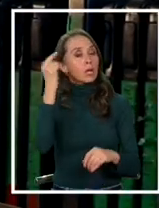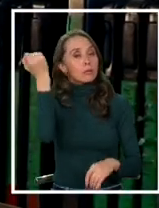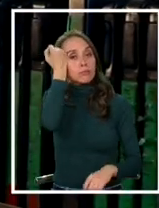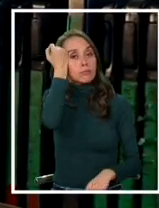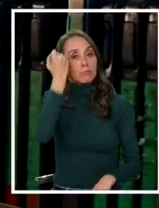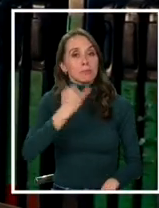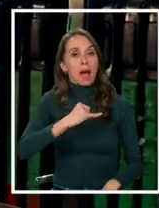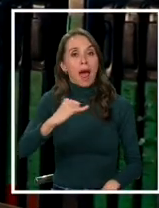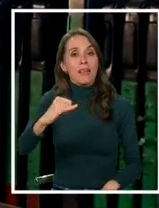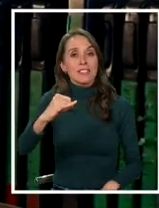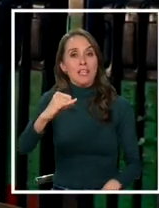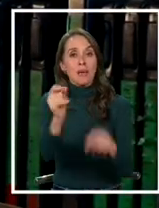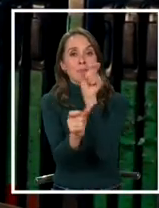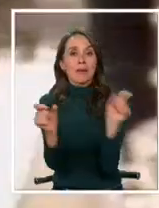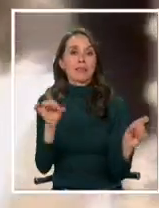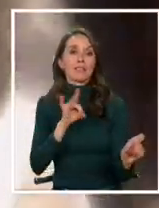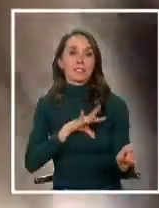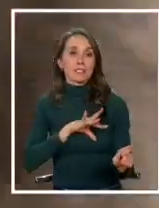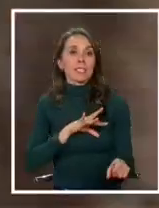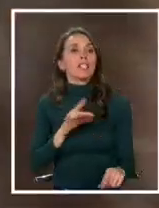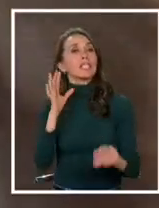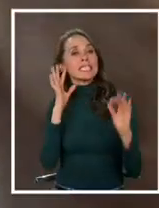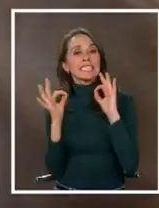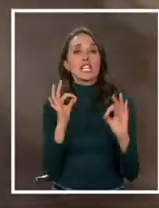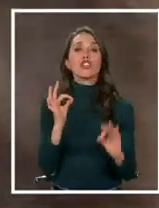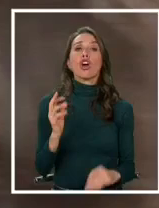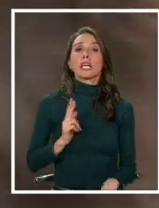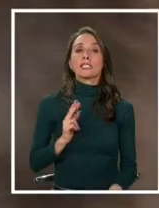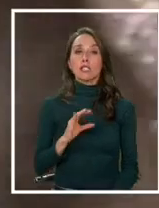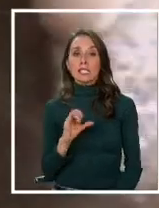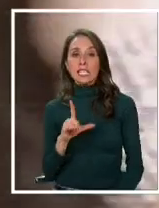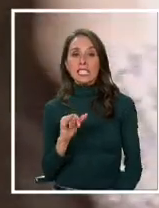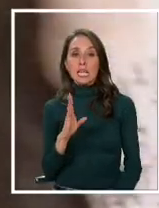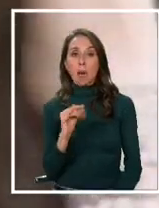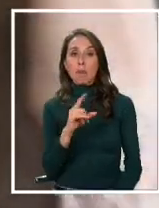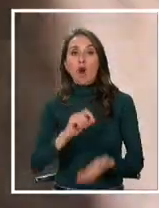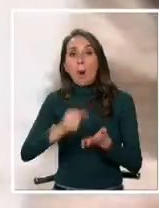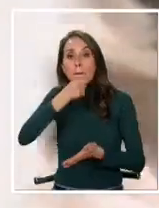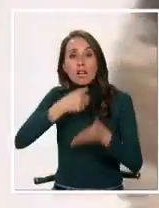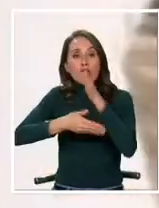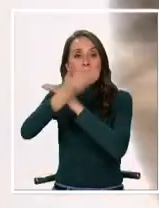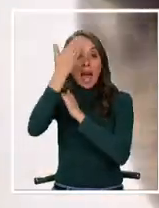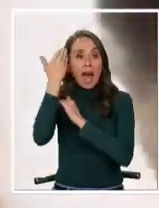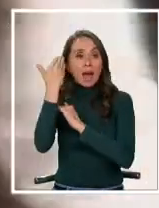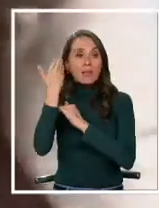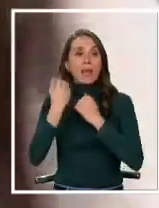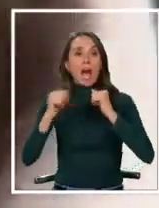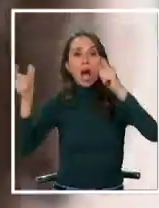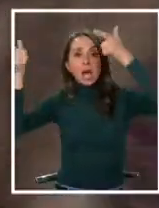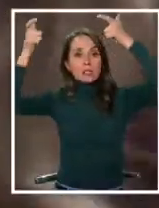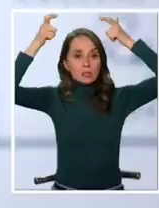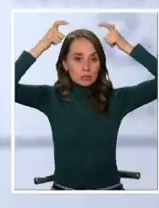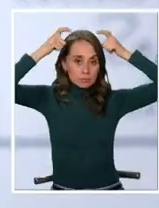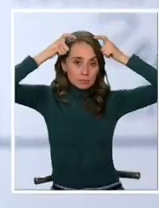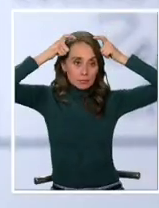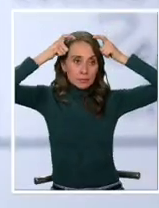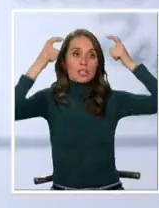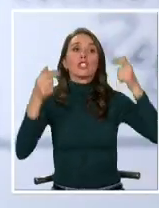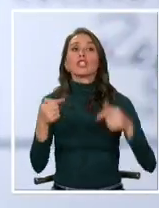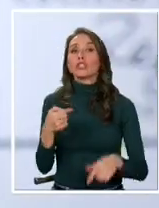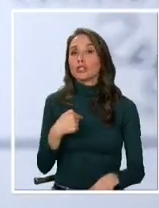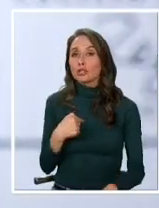siempre en la memoria de los chilenos señoras y señores Cecilia boloco ha obtenido el cetro